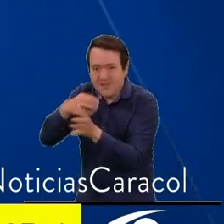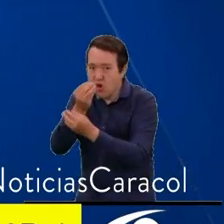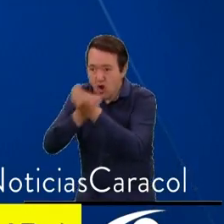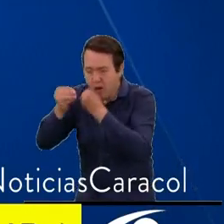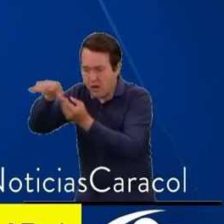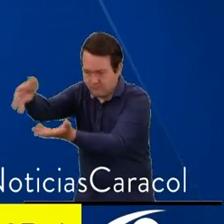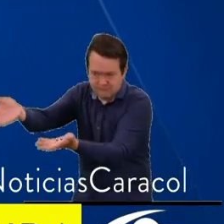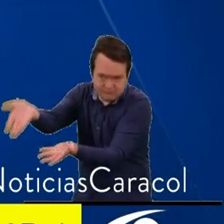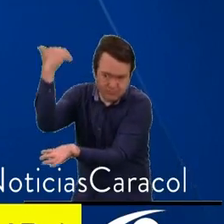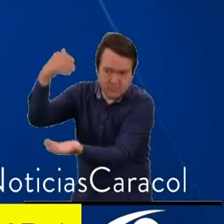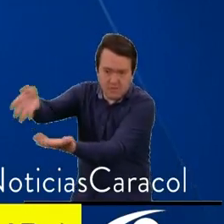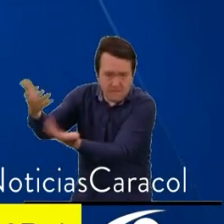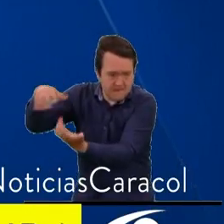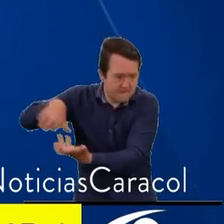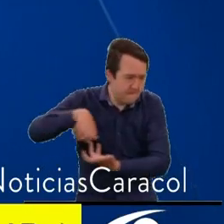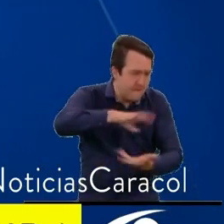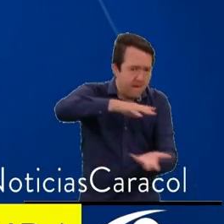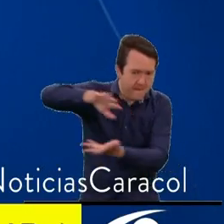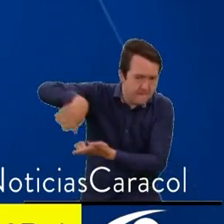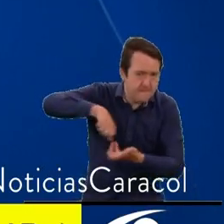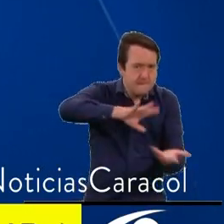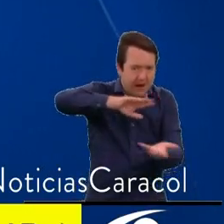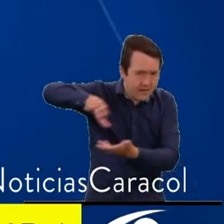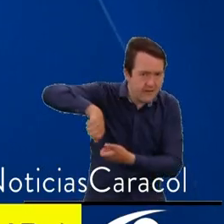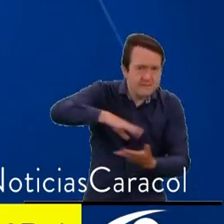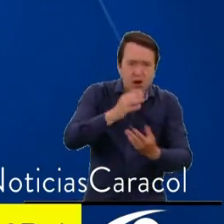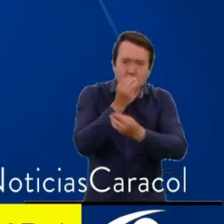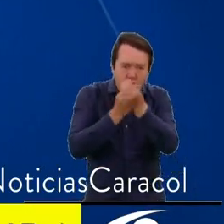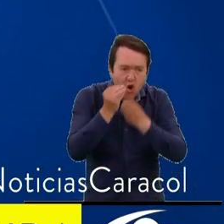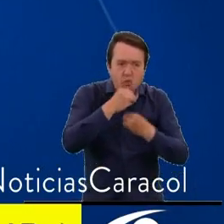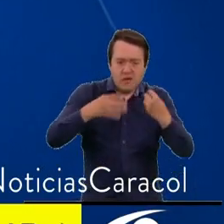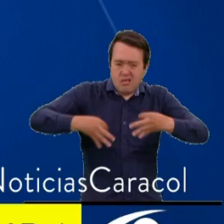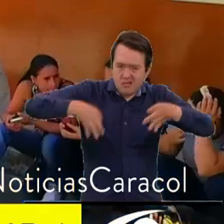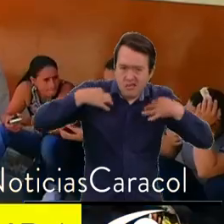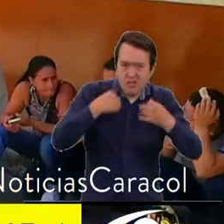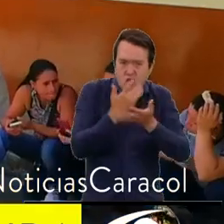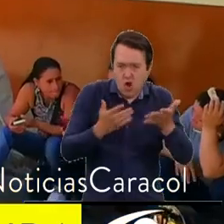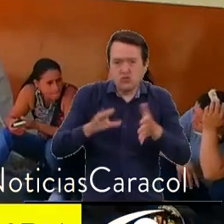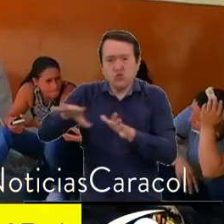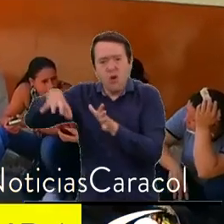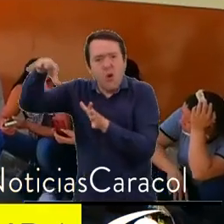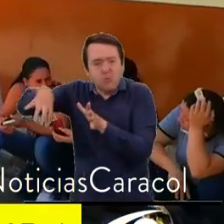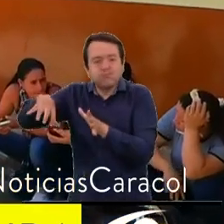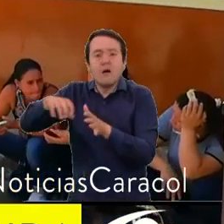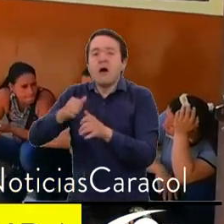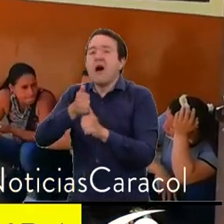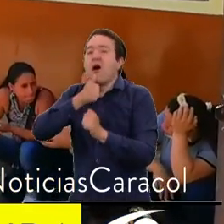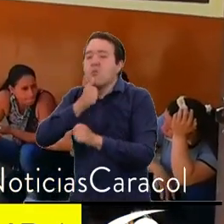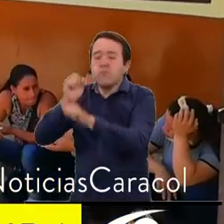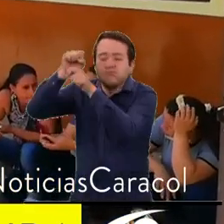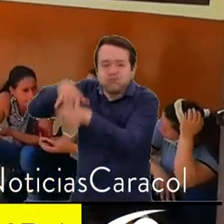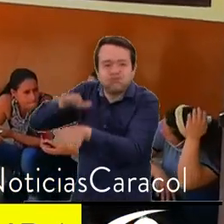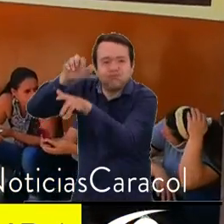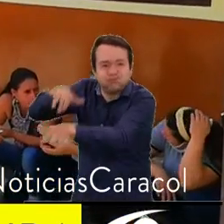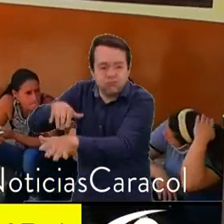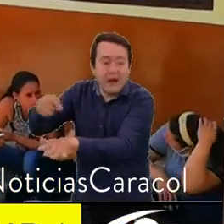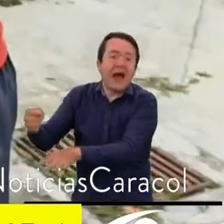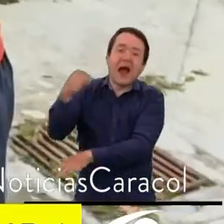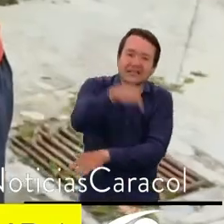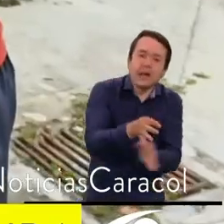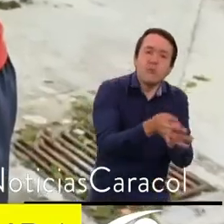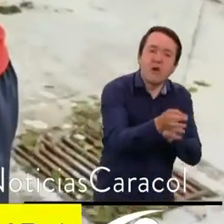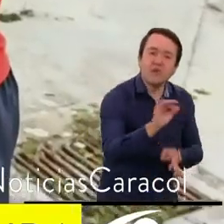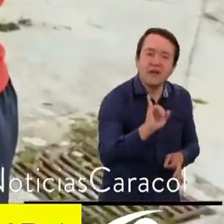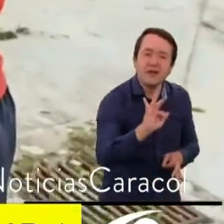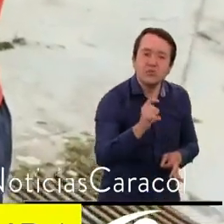transporte aéreo mucho más eficiente desde el campamento de Hidroituango hasta acá. 10 instituciones educativas fueron dispuestas para albergar